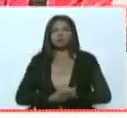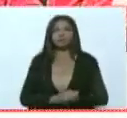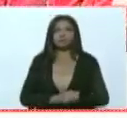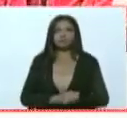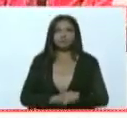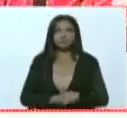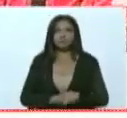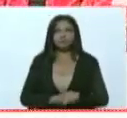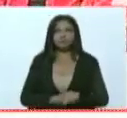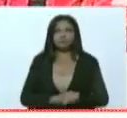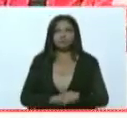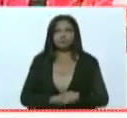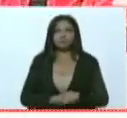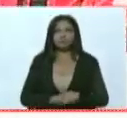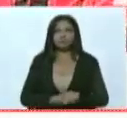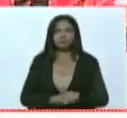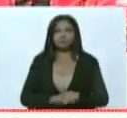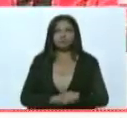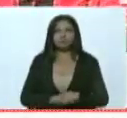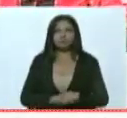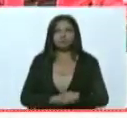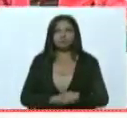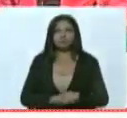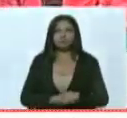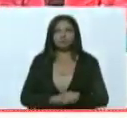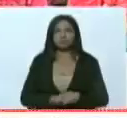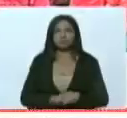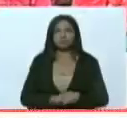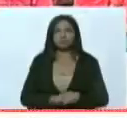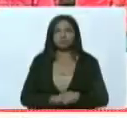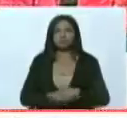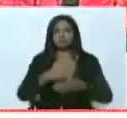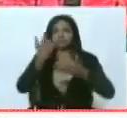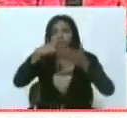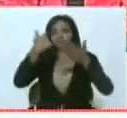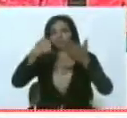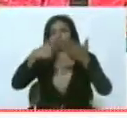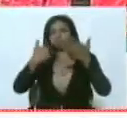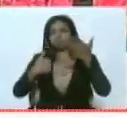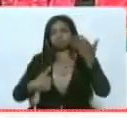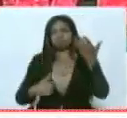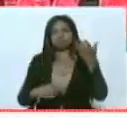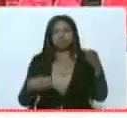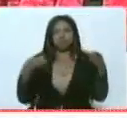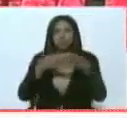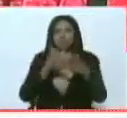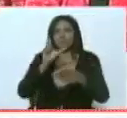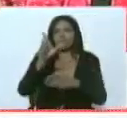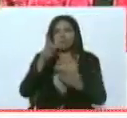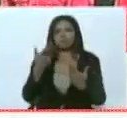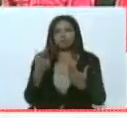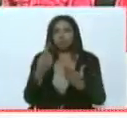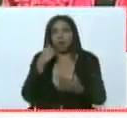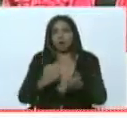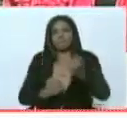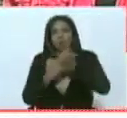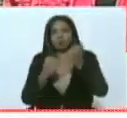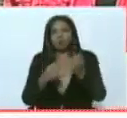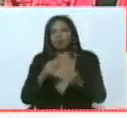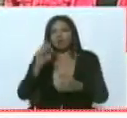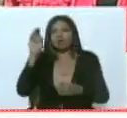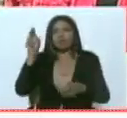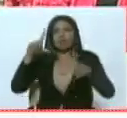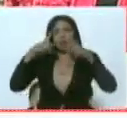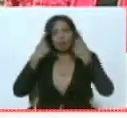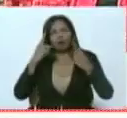Argotti, el Mortadela, María Rosa Jiménez, Miguel Carreño, David Graterol,